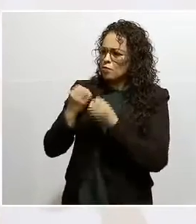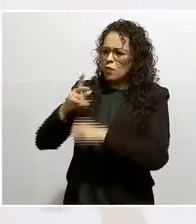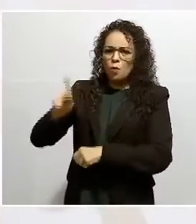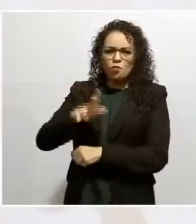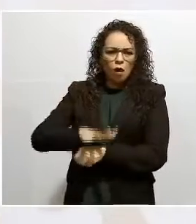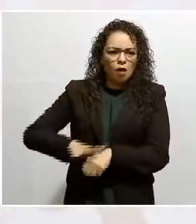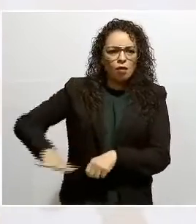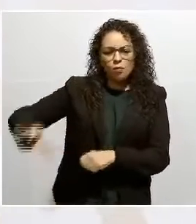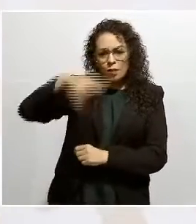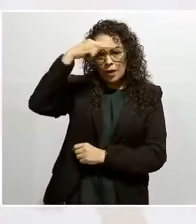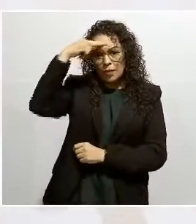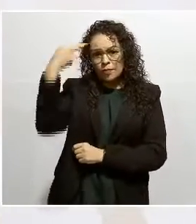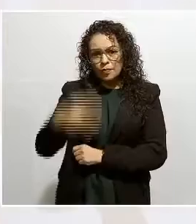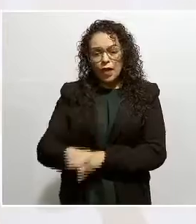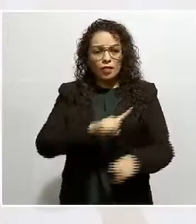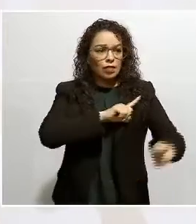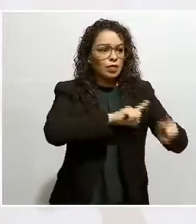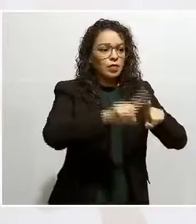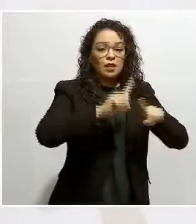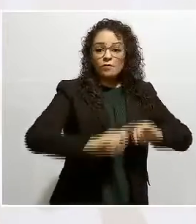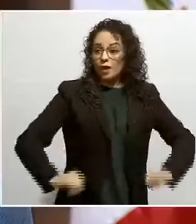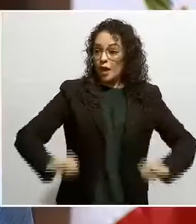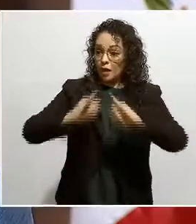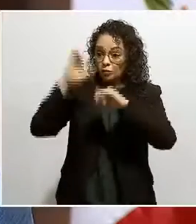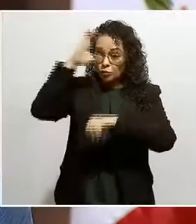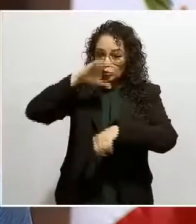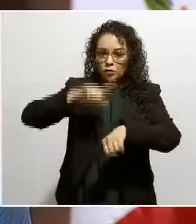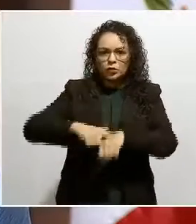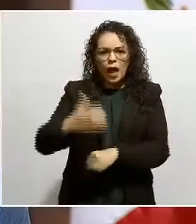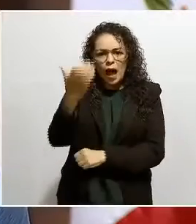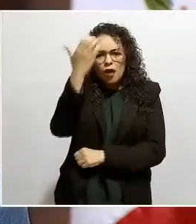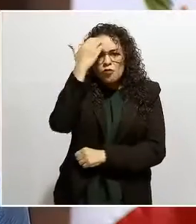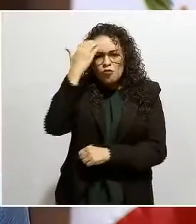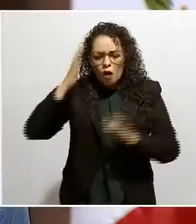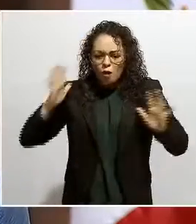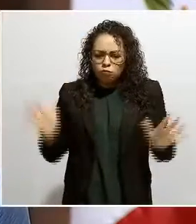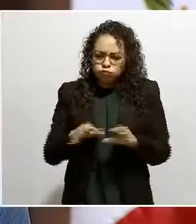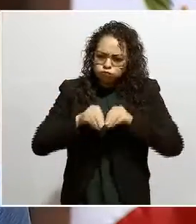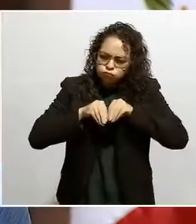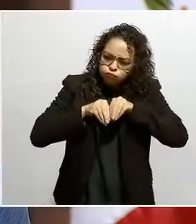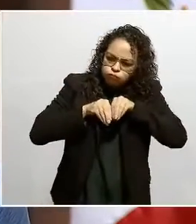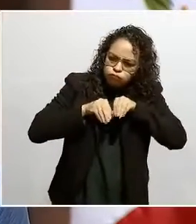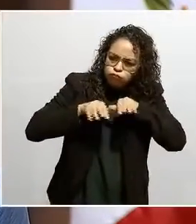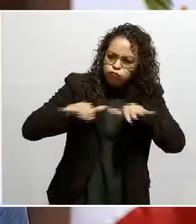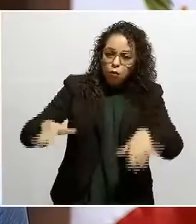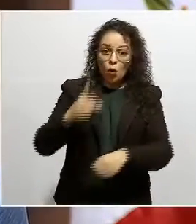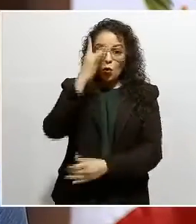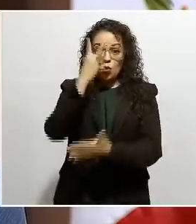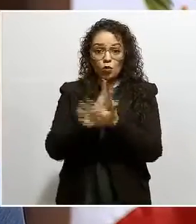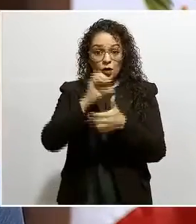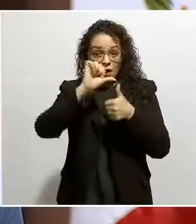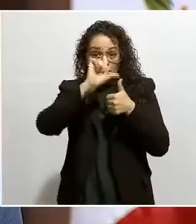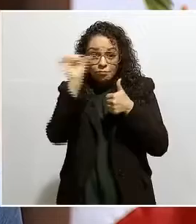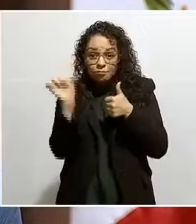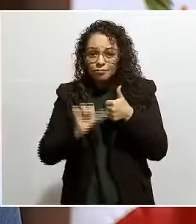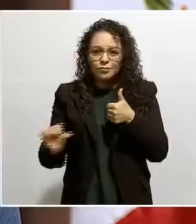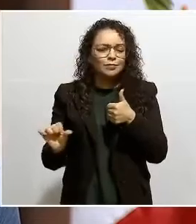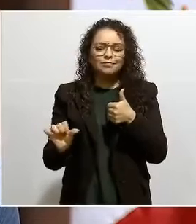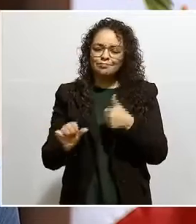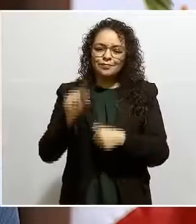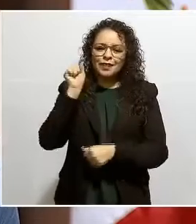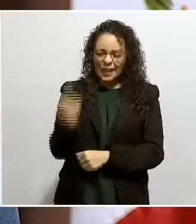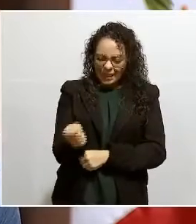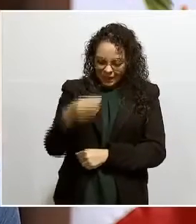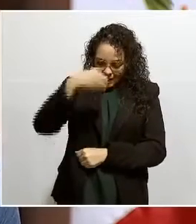instituciones culturales se difunda y se conozca, no solo a los grandes artistas, sino al espíritu pelliceriano.